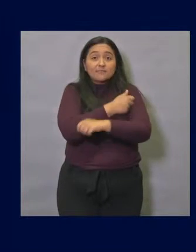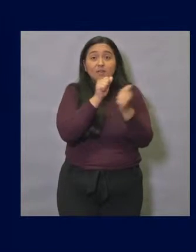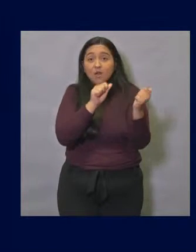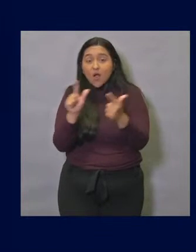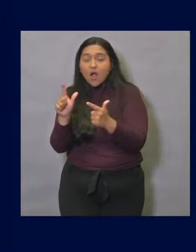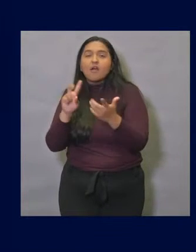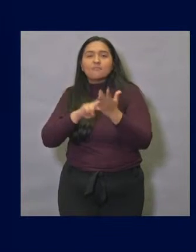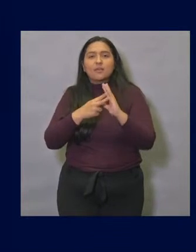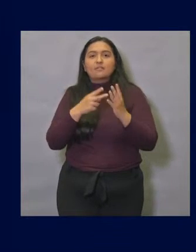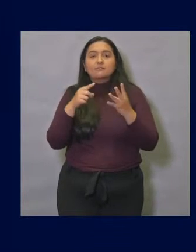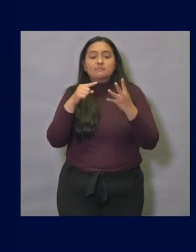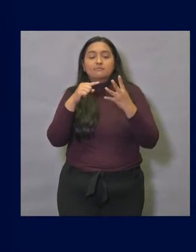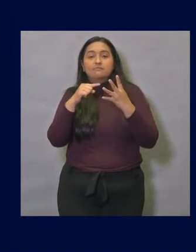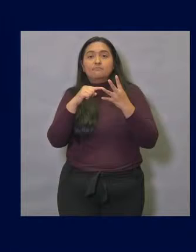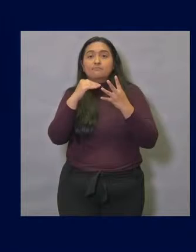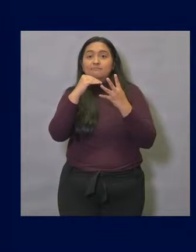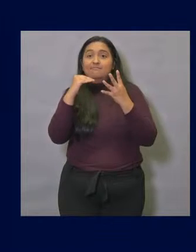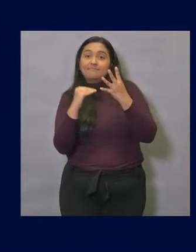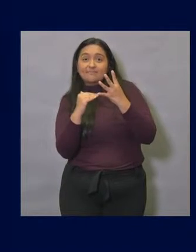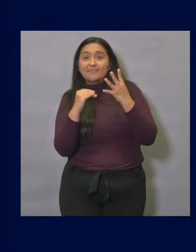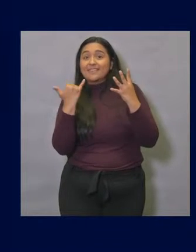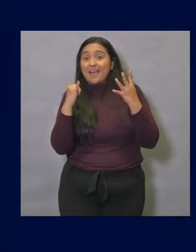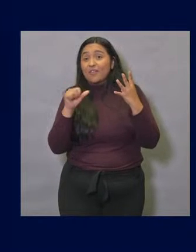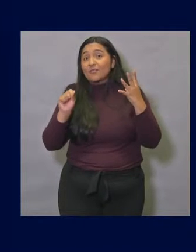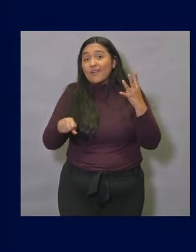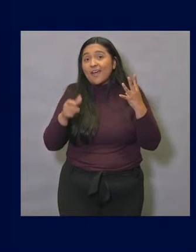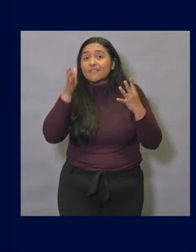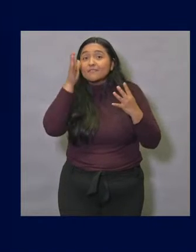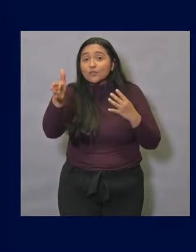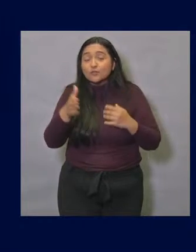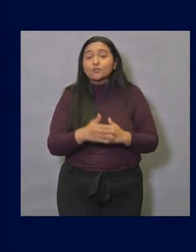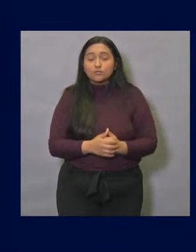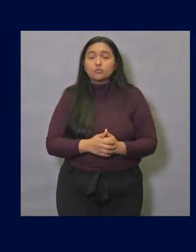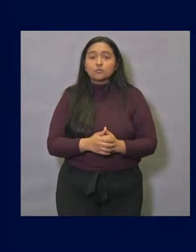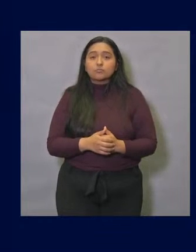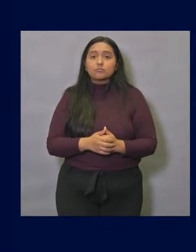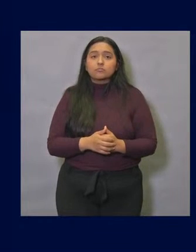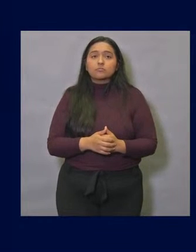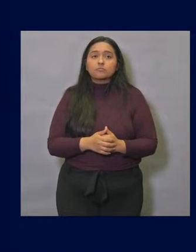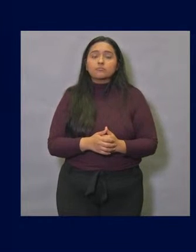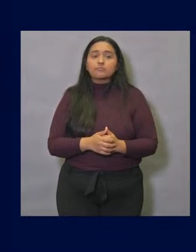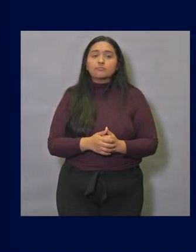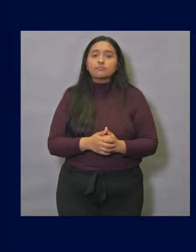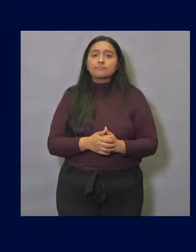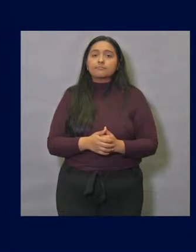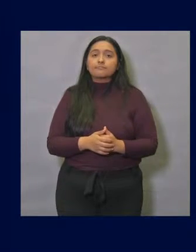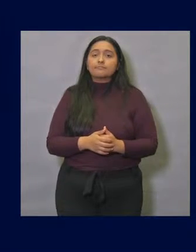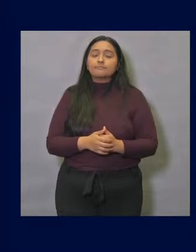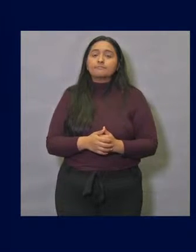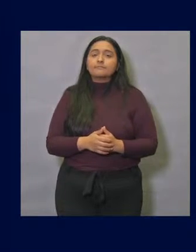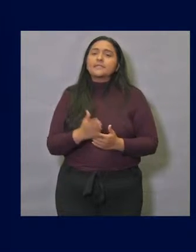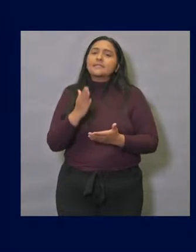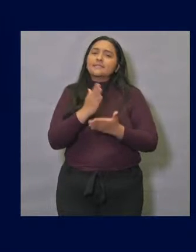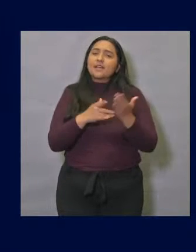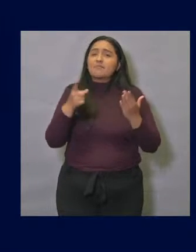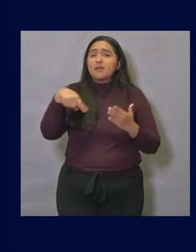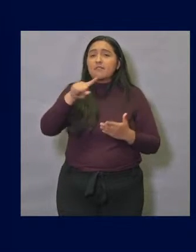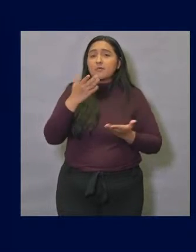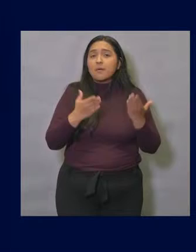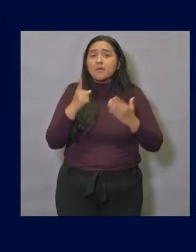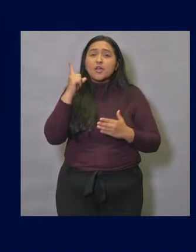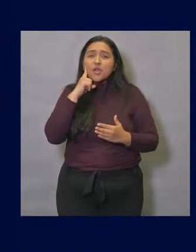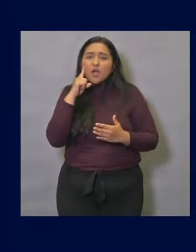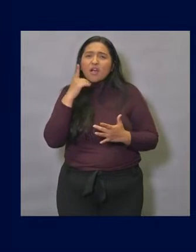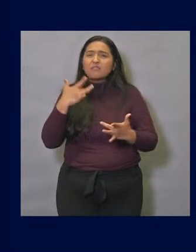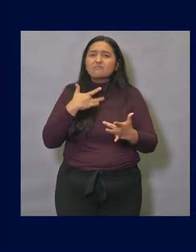que vendrían con él. Es posible que algunas de ustedes hayan escuchado sobre la preocupación de que las